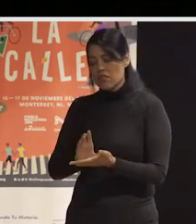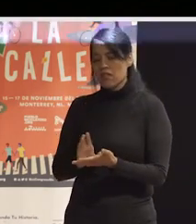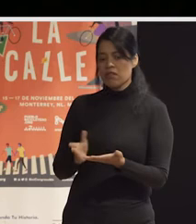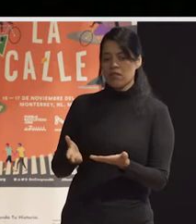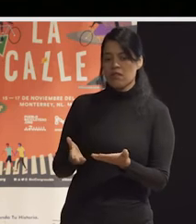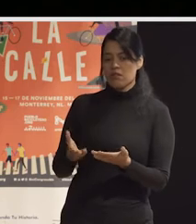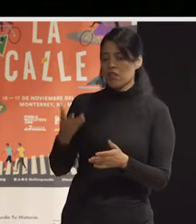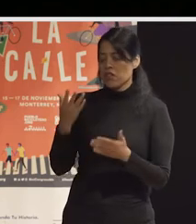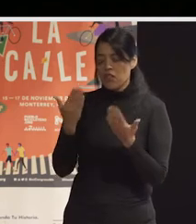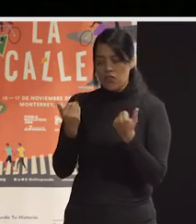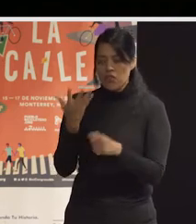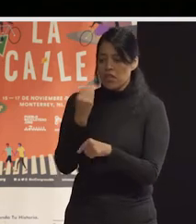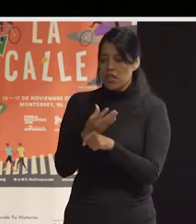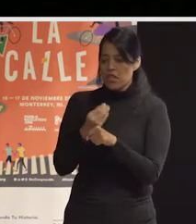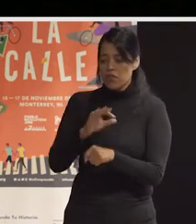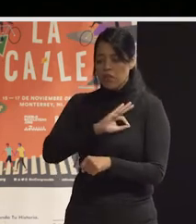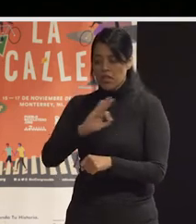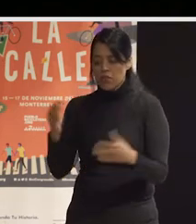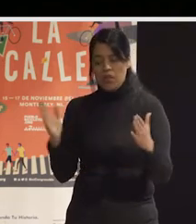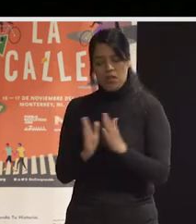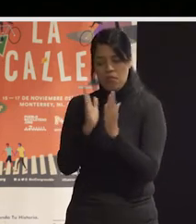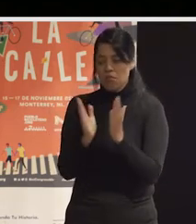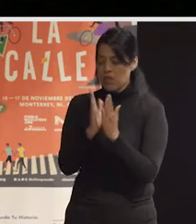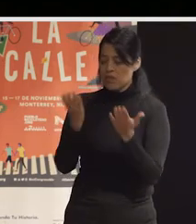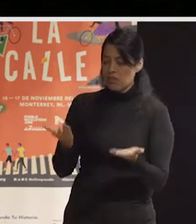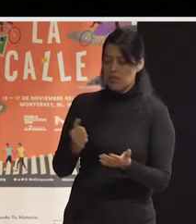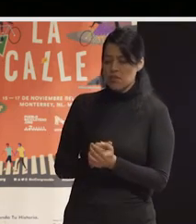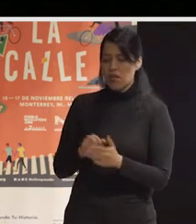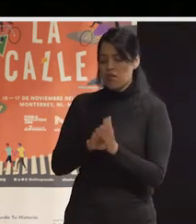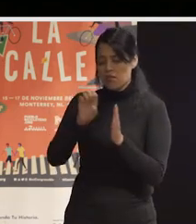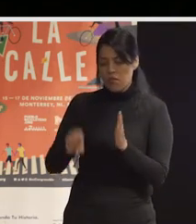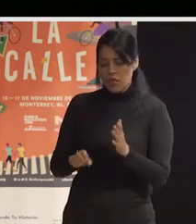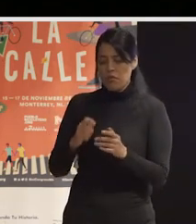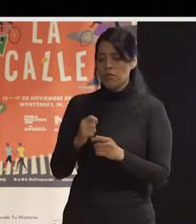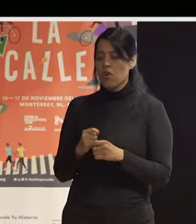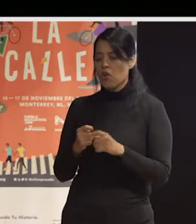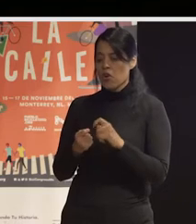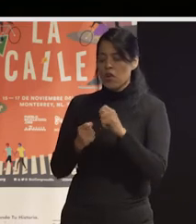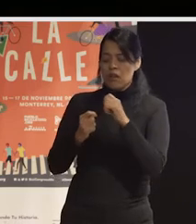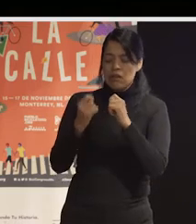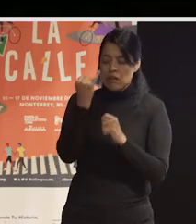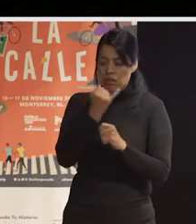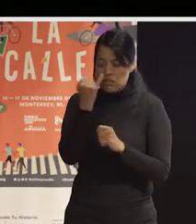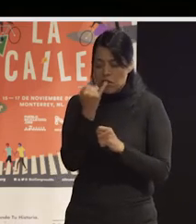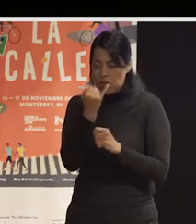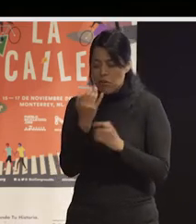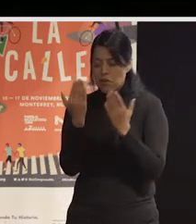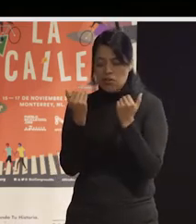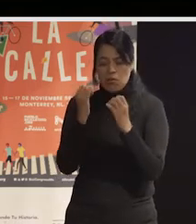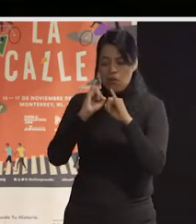no se hace arreglos para que puedan participar no se dan por ejemplo otra opción cuando hay personas que hablan varios idiomas